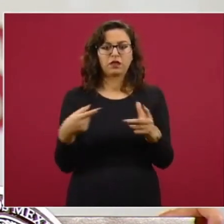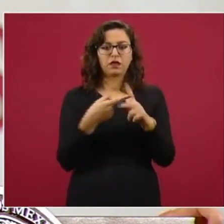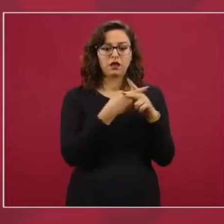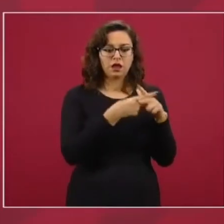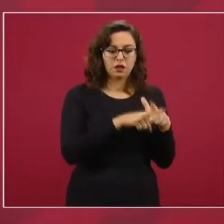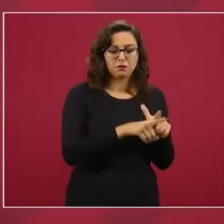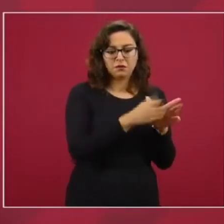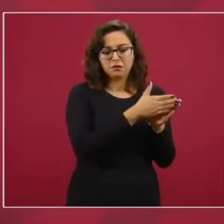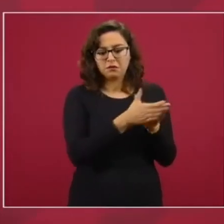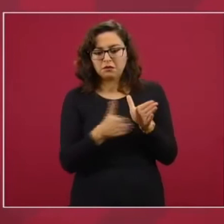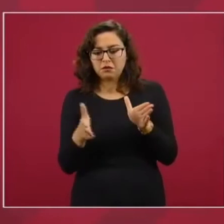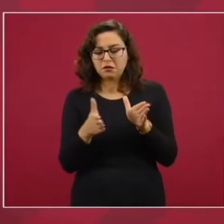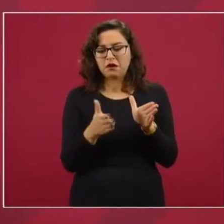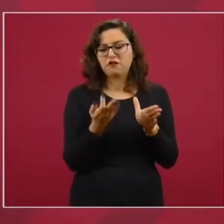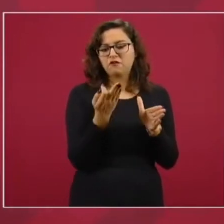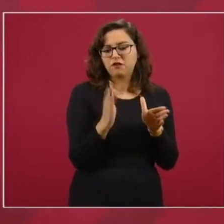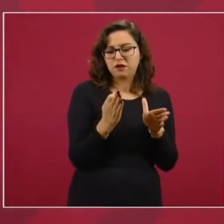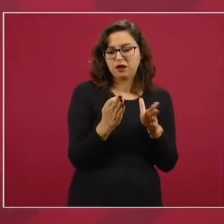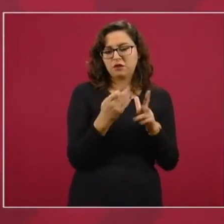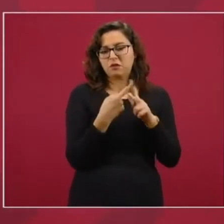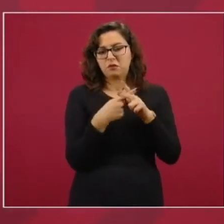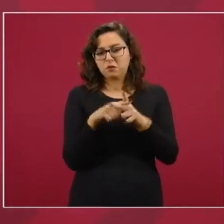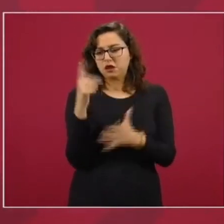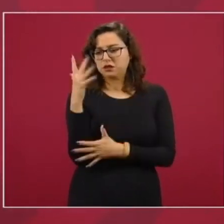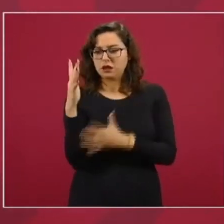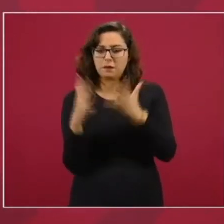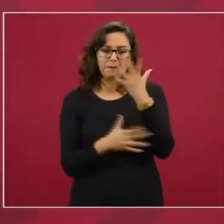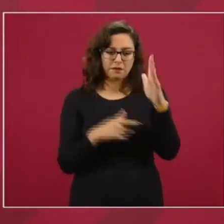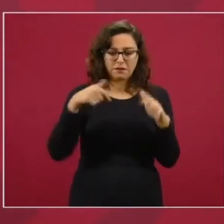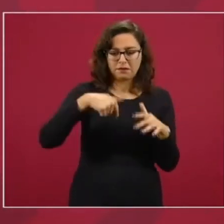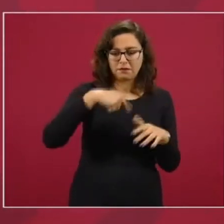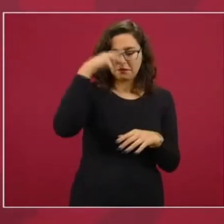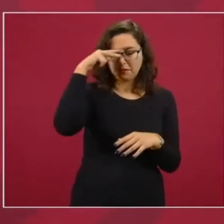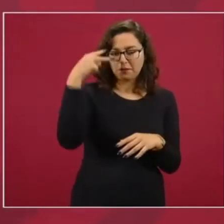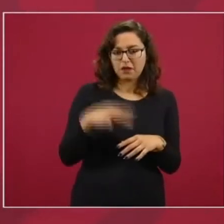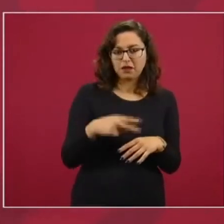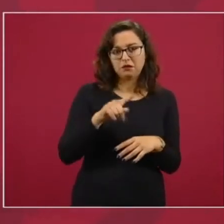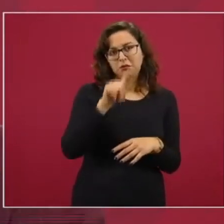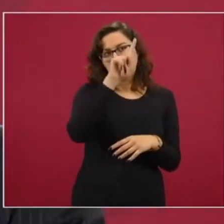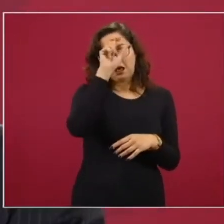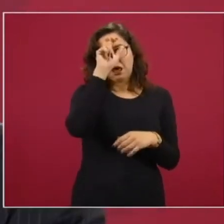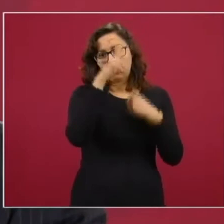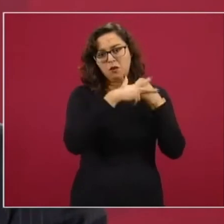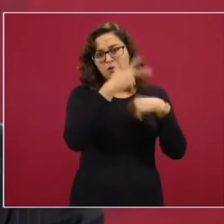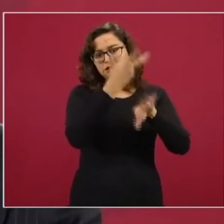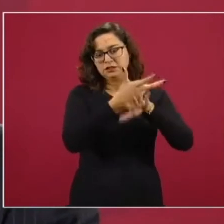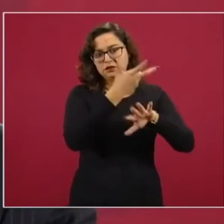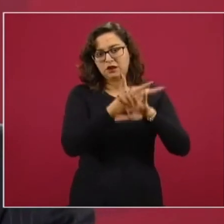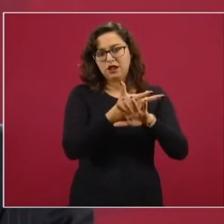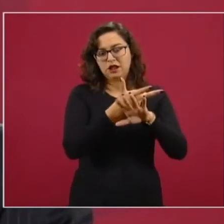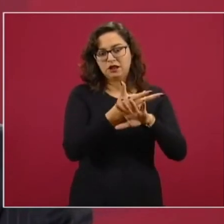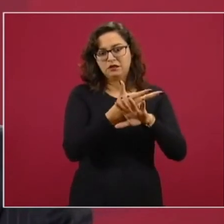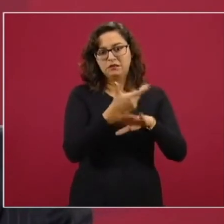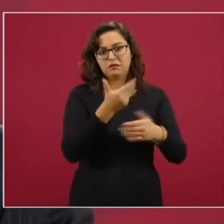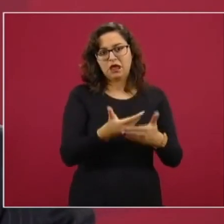temporada de frío, en el inicio de la primavera, para el caso mexicano. En Europa y Estados Unidos había iniciado ya